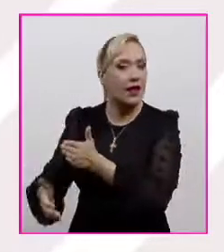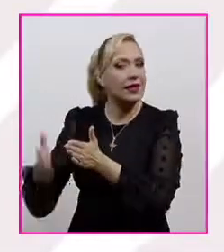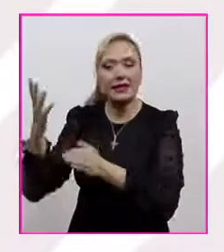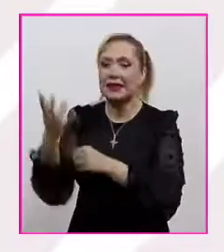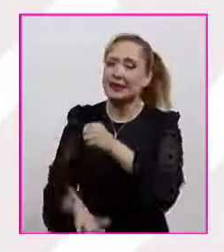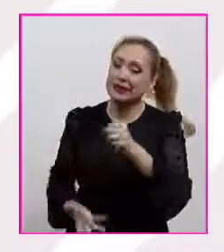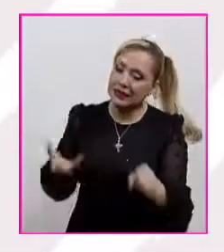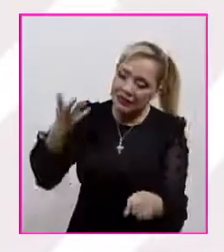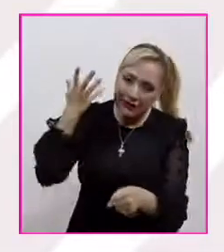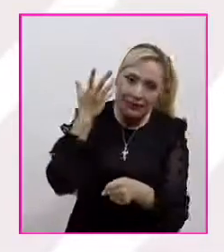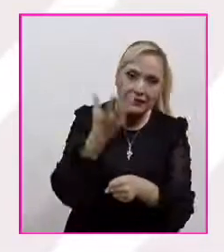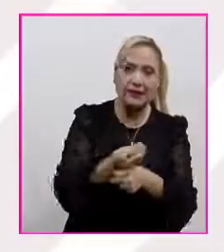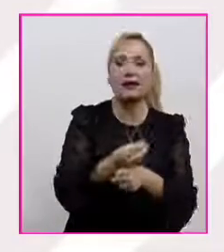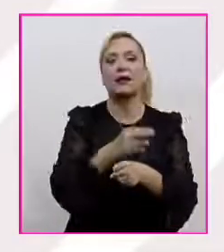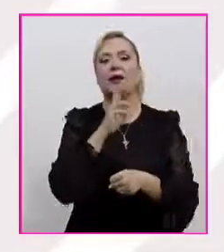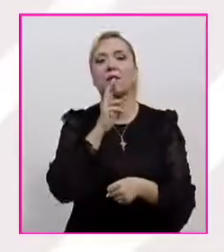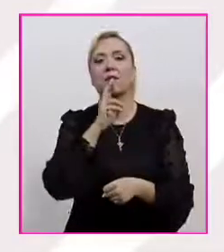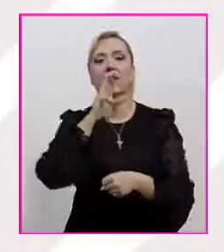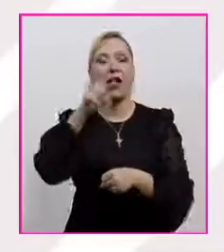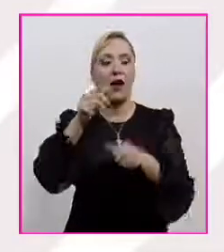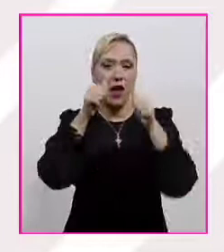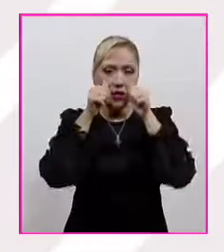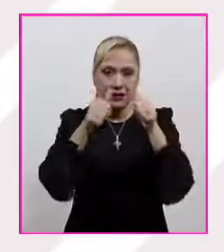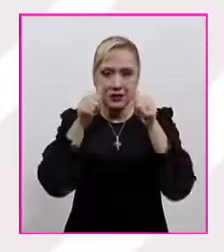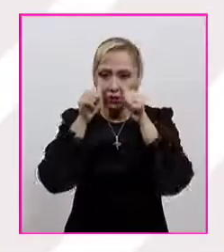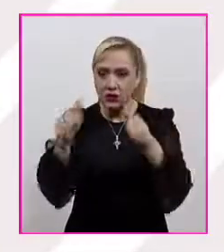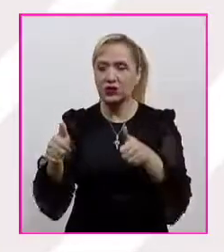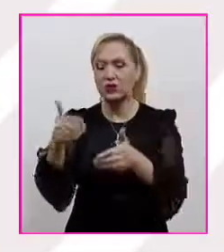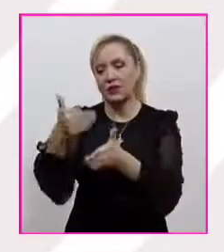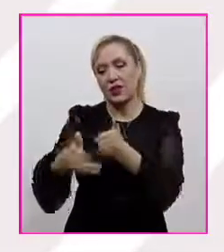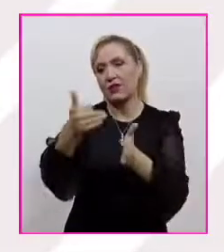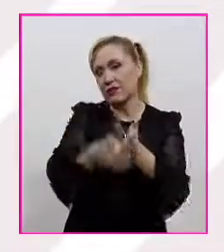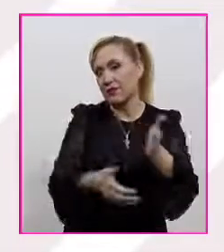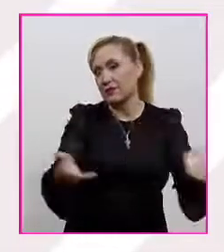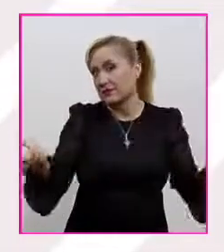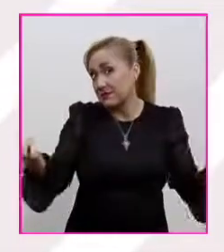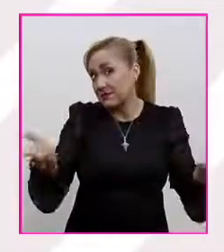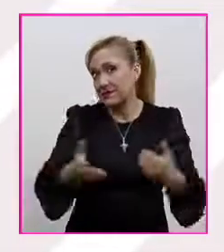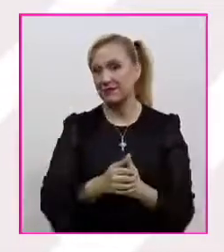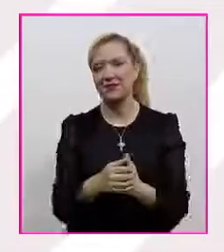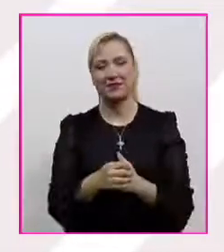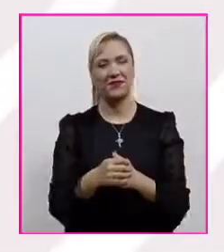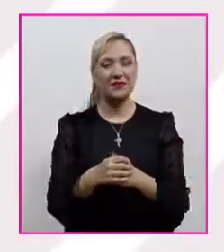poder generar y para poder trabajar en las fortalezas que están por venir, ¿no?